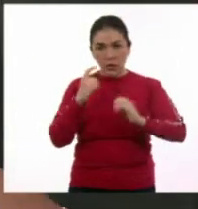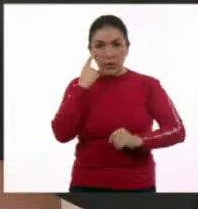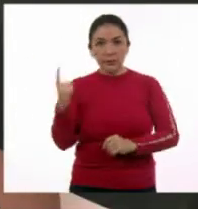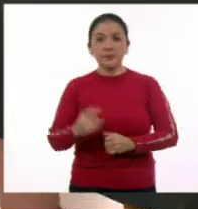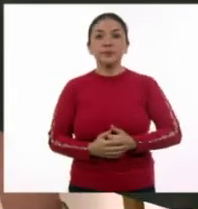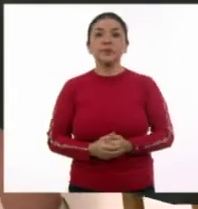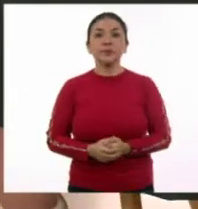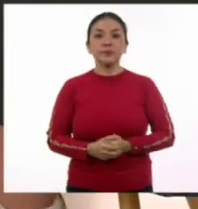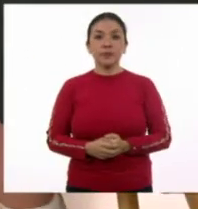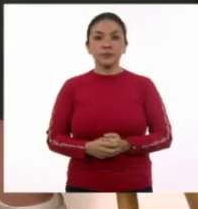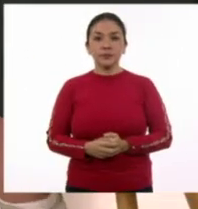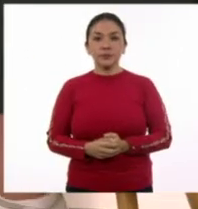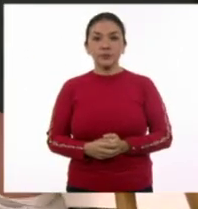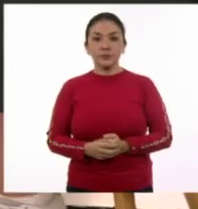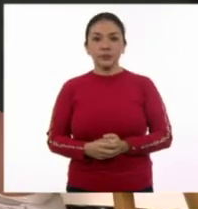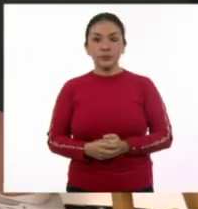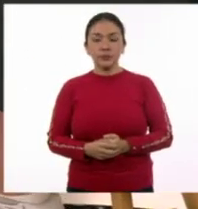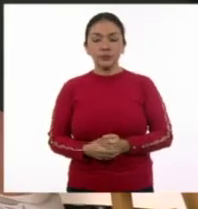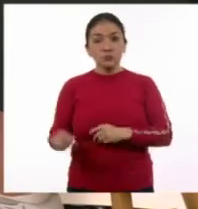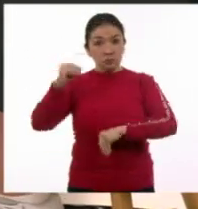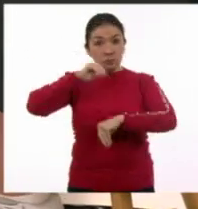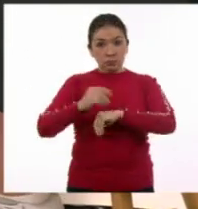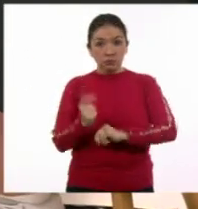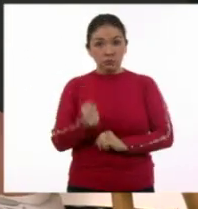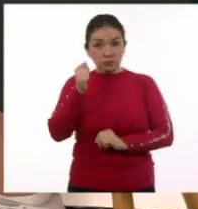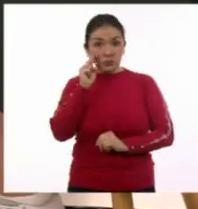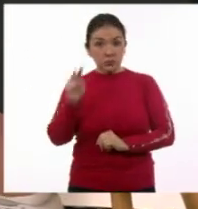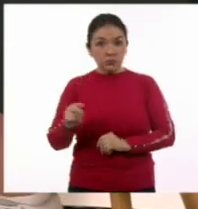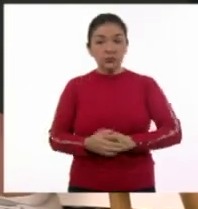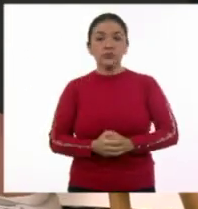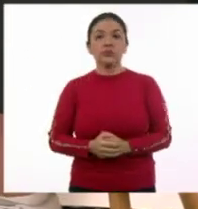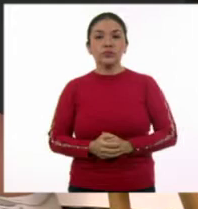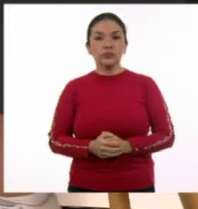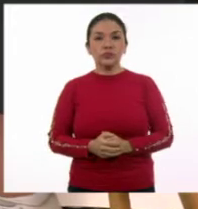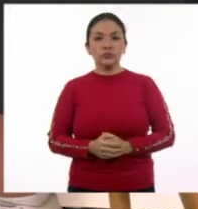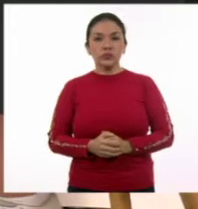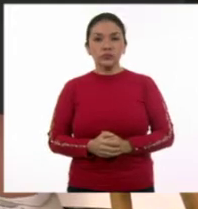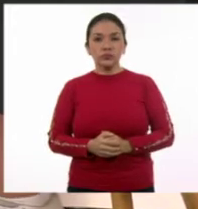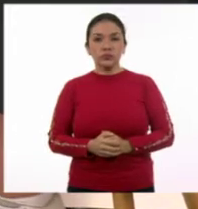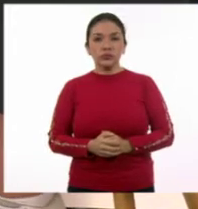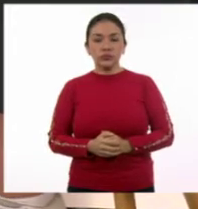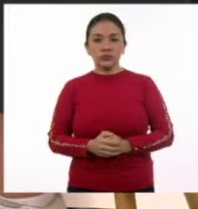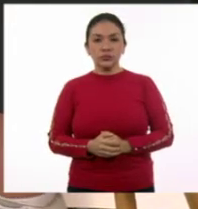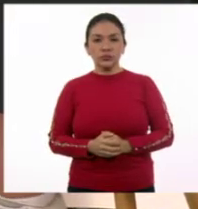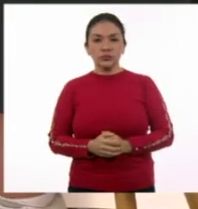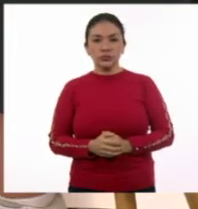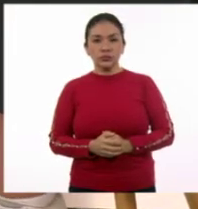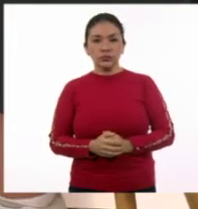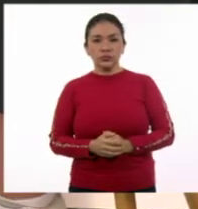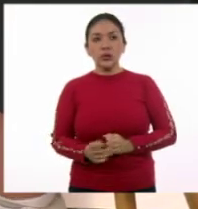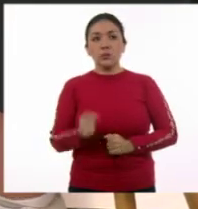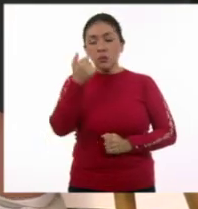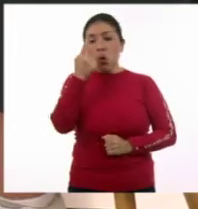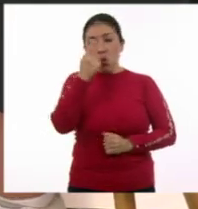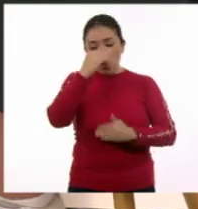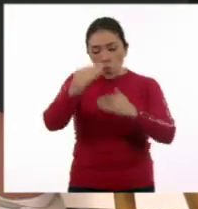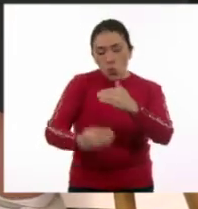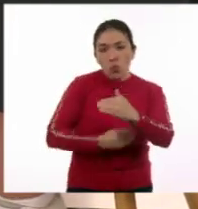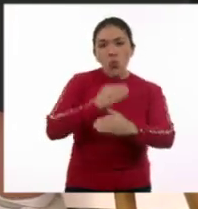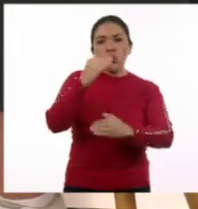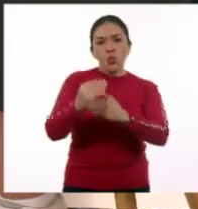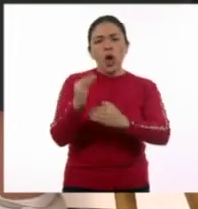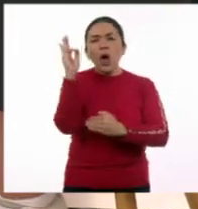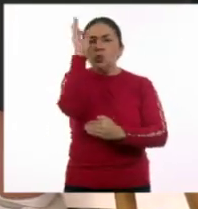muy bien vamos a colocar la vamos a dar una vuelta vamos a deslizar un poco hacia abajo